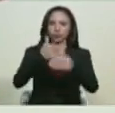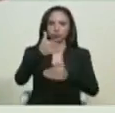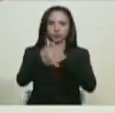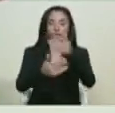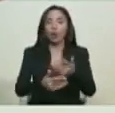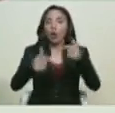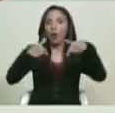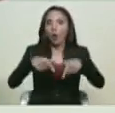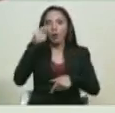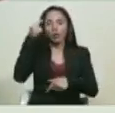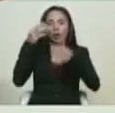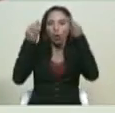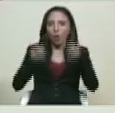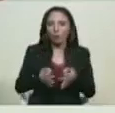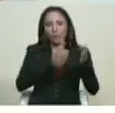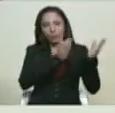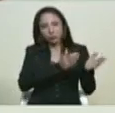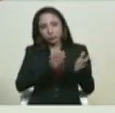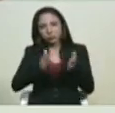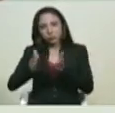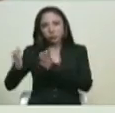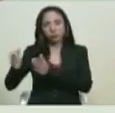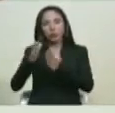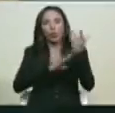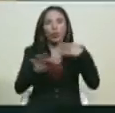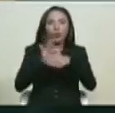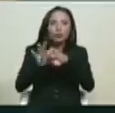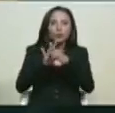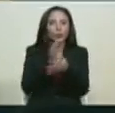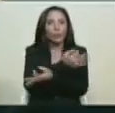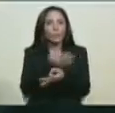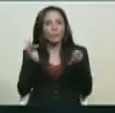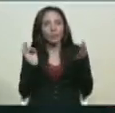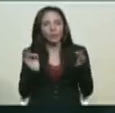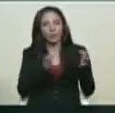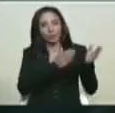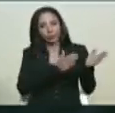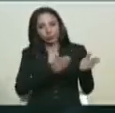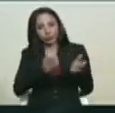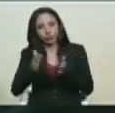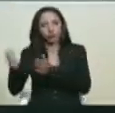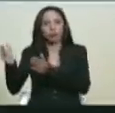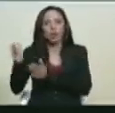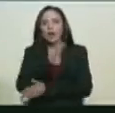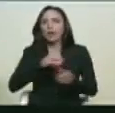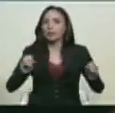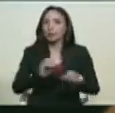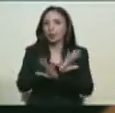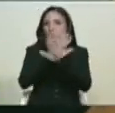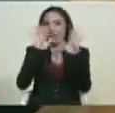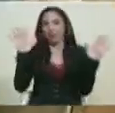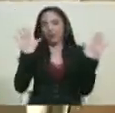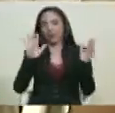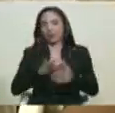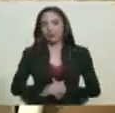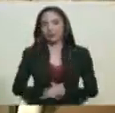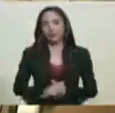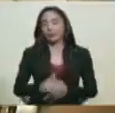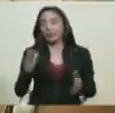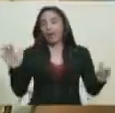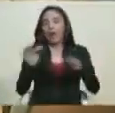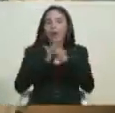este día con buena organización, con buen funcionamiento y con una mayor transparencia y un